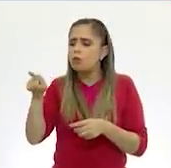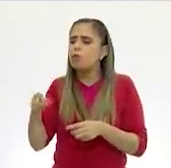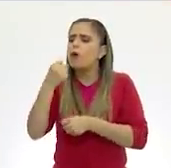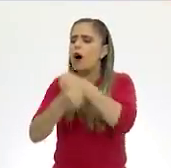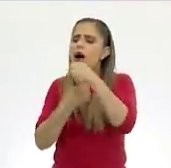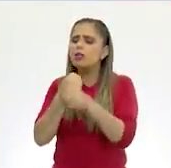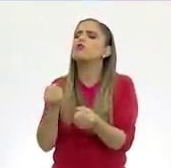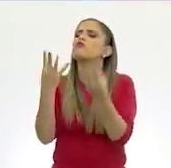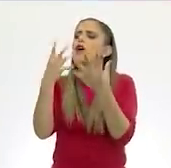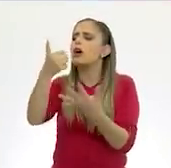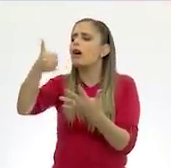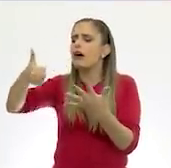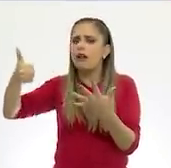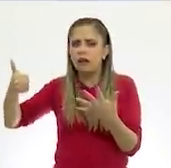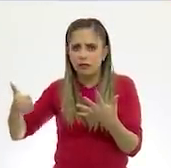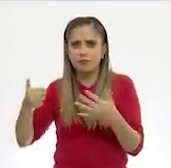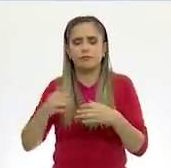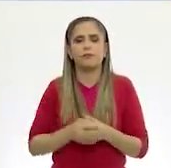de la familia?